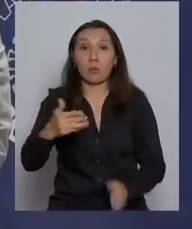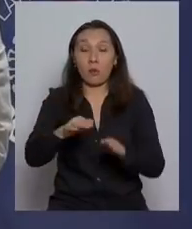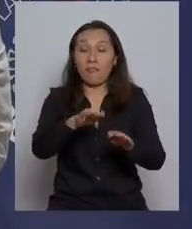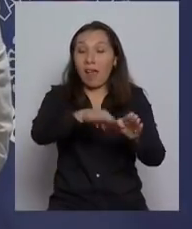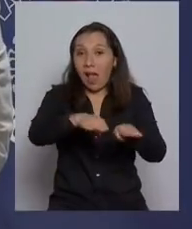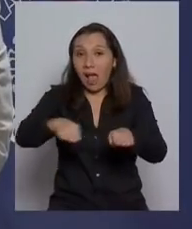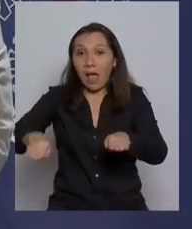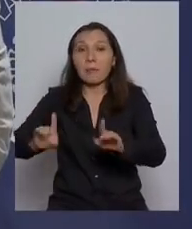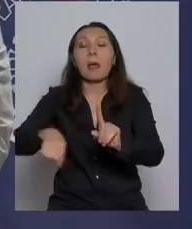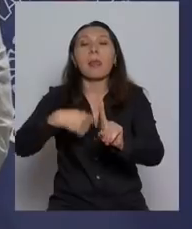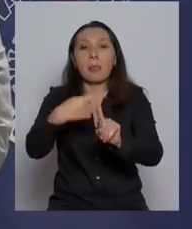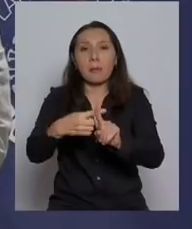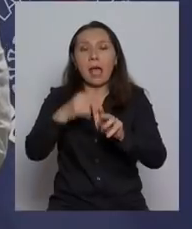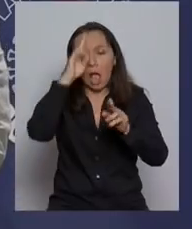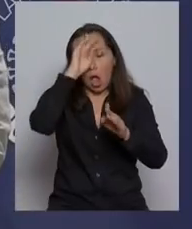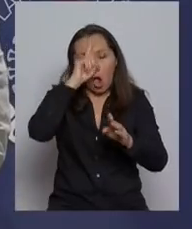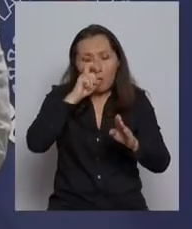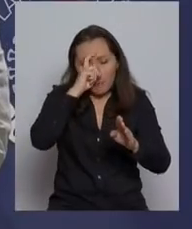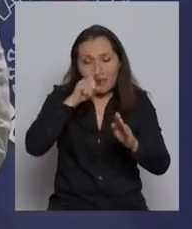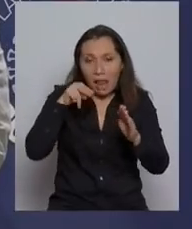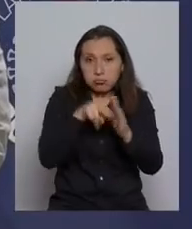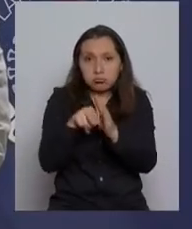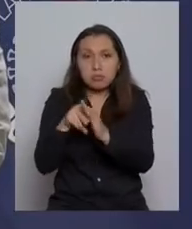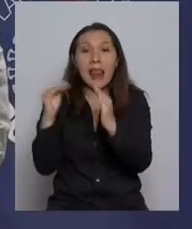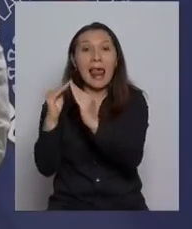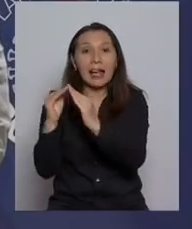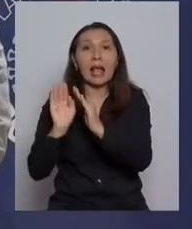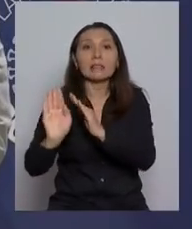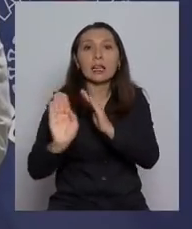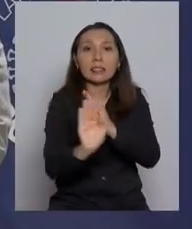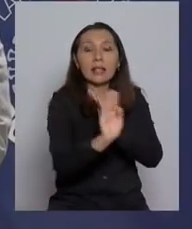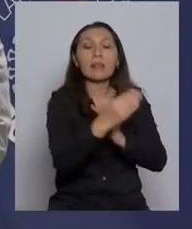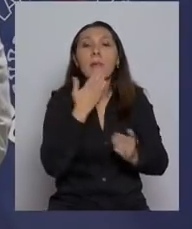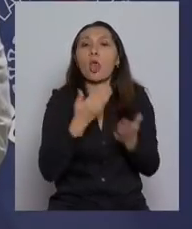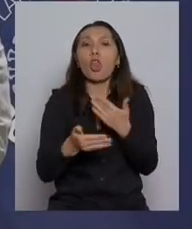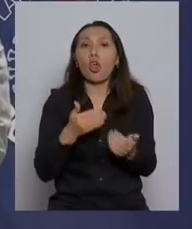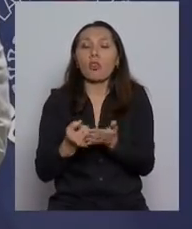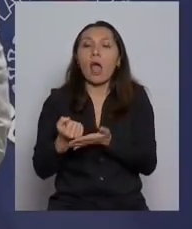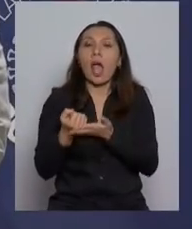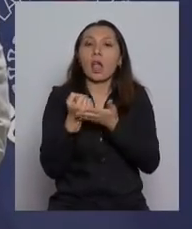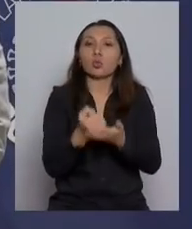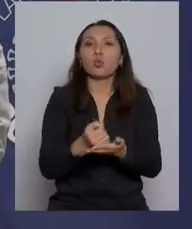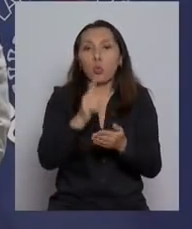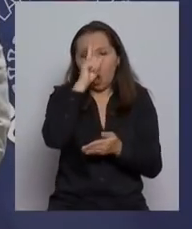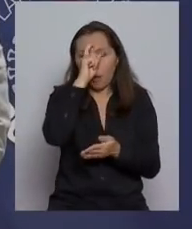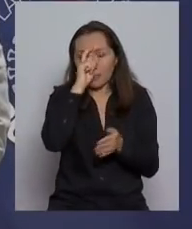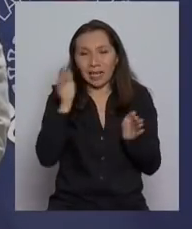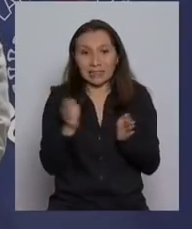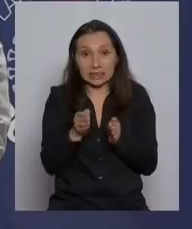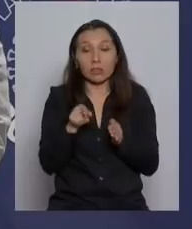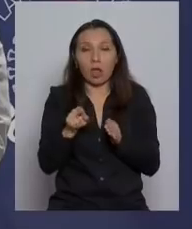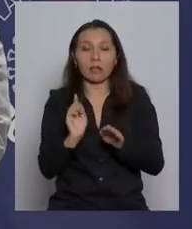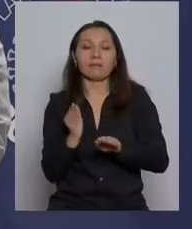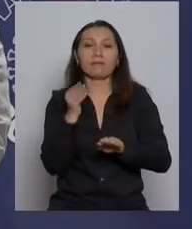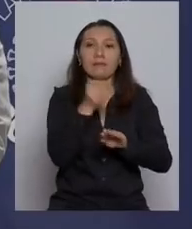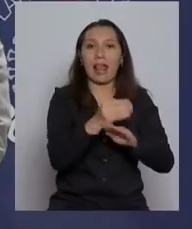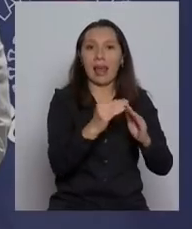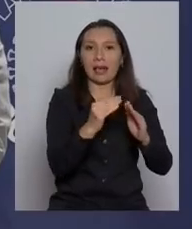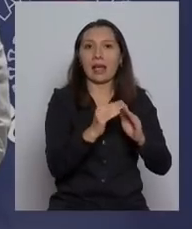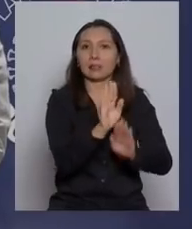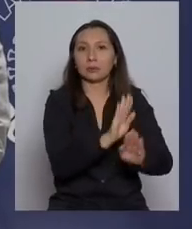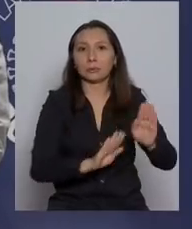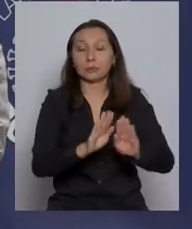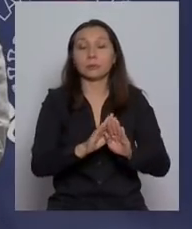la hospitalización domiciliaria que se va a realizar desde los centros de atención primaria. En cuanto a camas